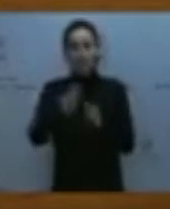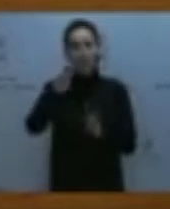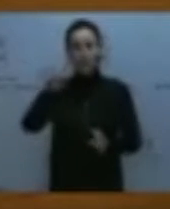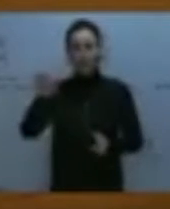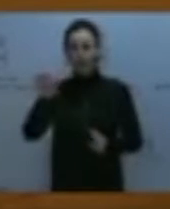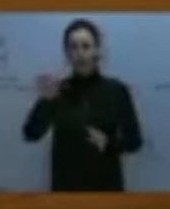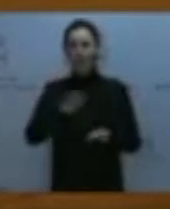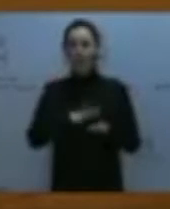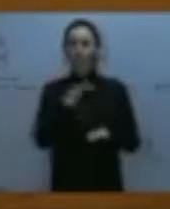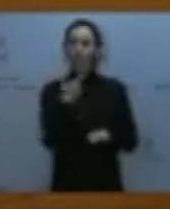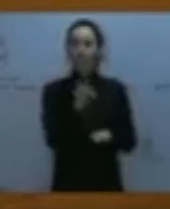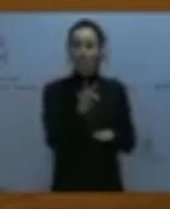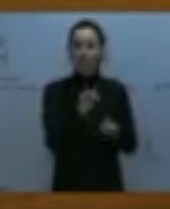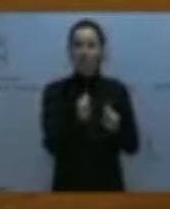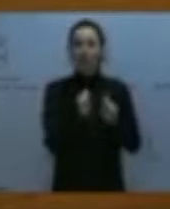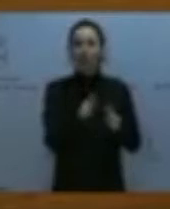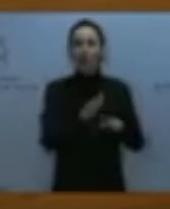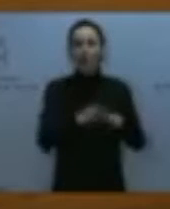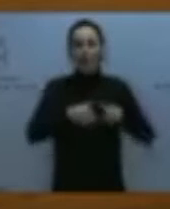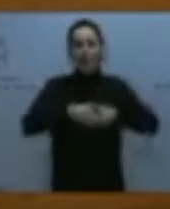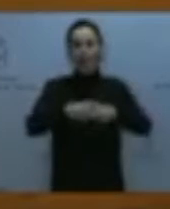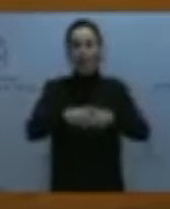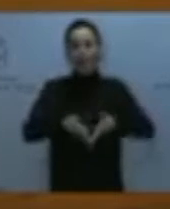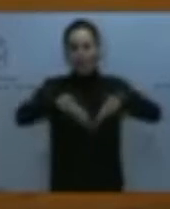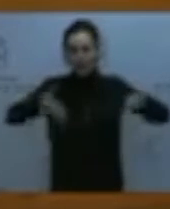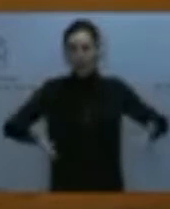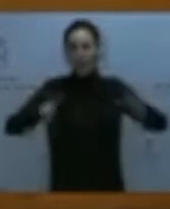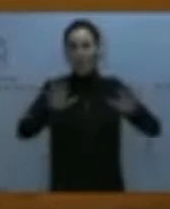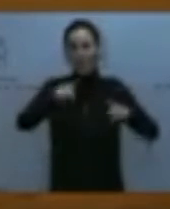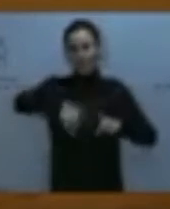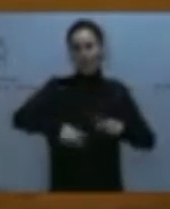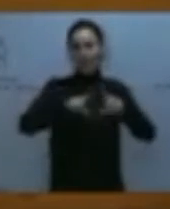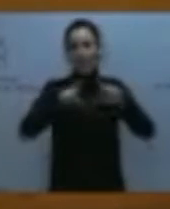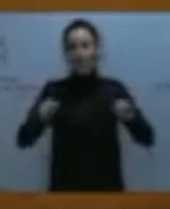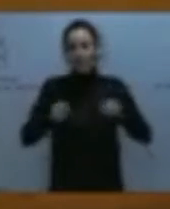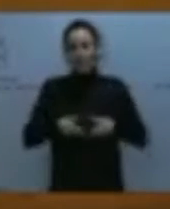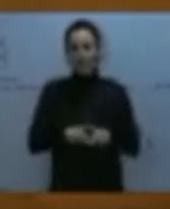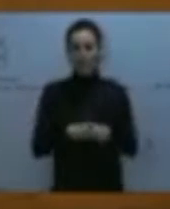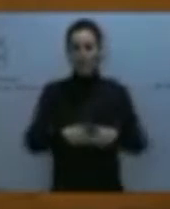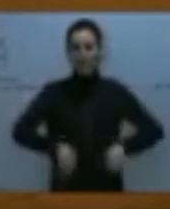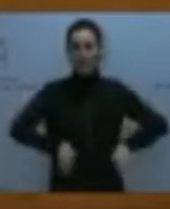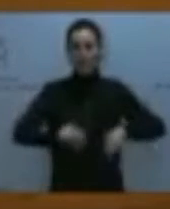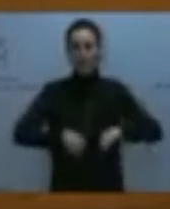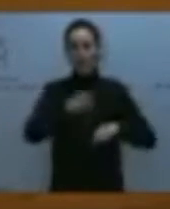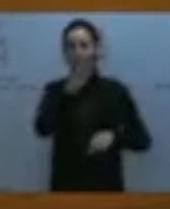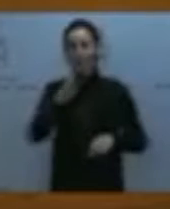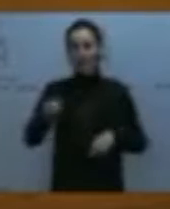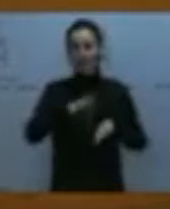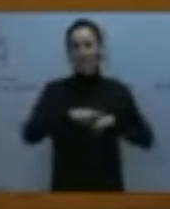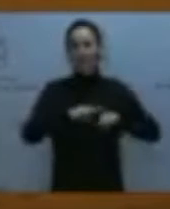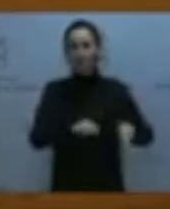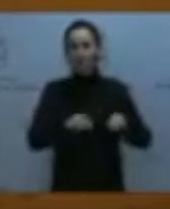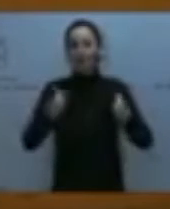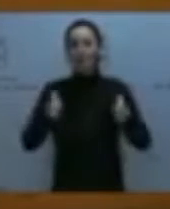en embarcaciones mayores, en Asturias se mantienen 200 embarcaciones de artes menores, una treintena de artes fijas, palangreros